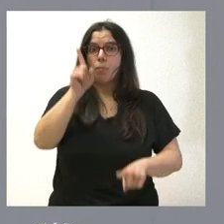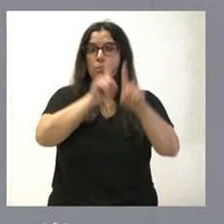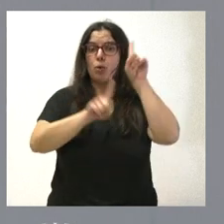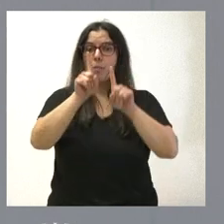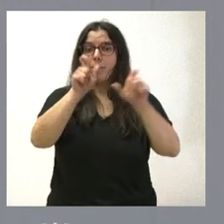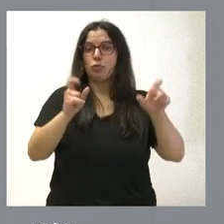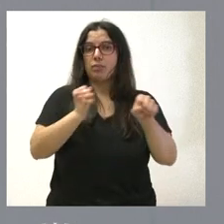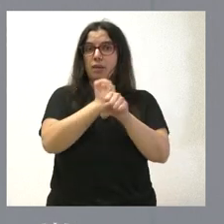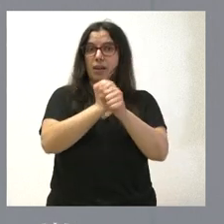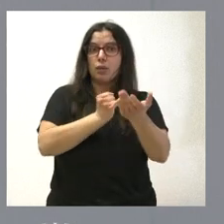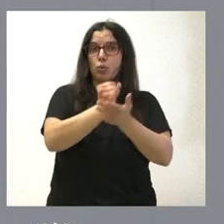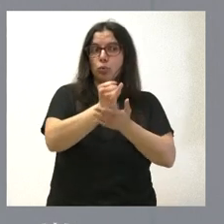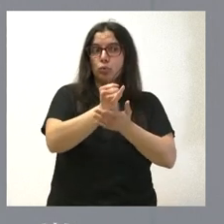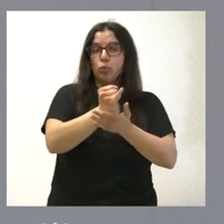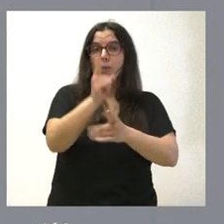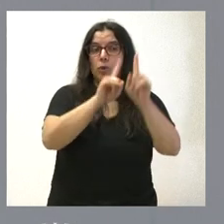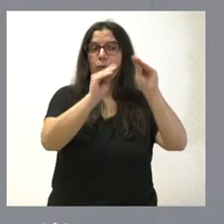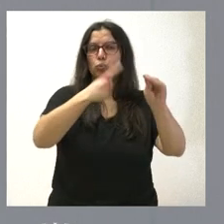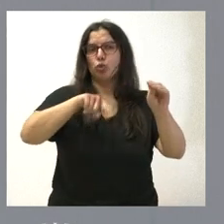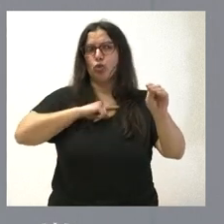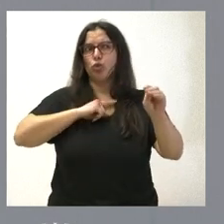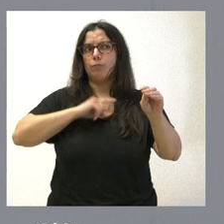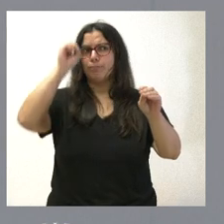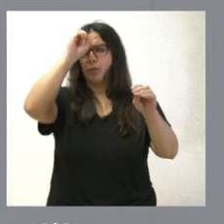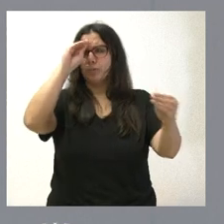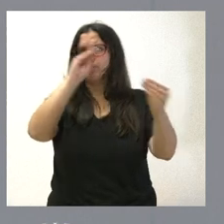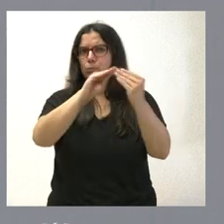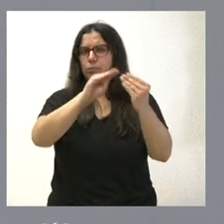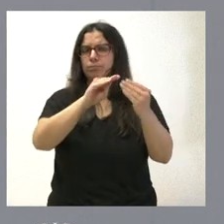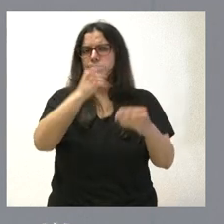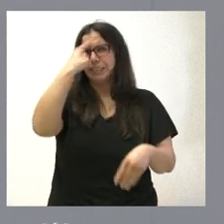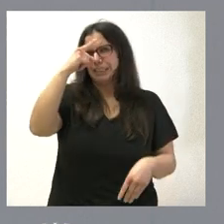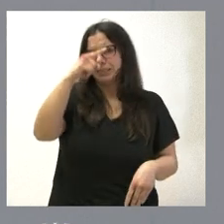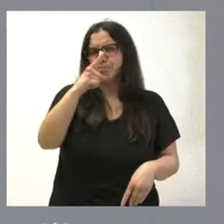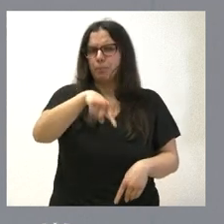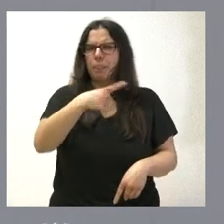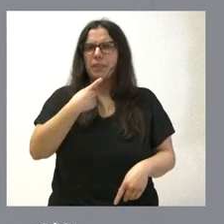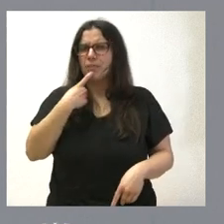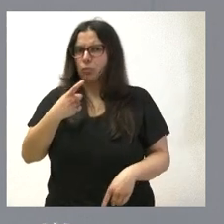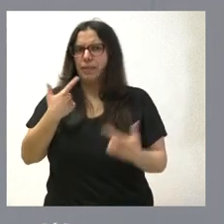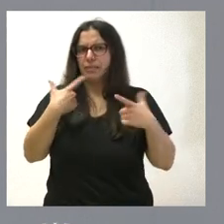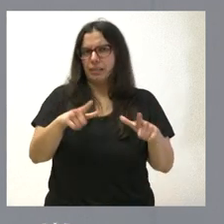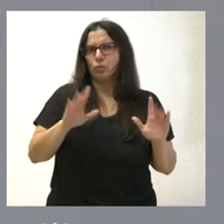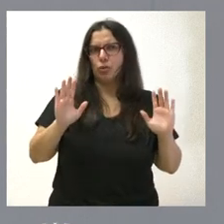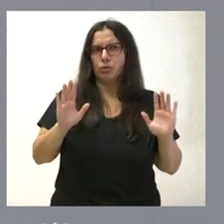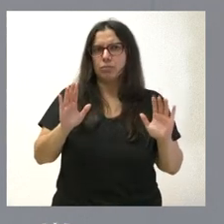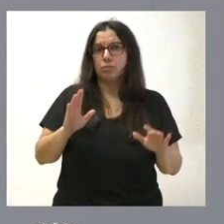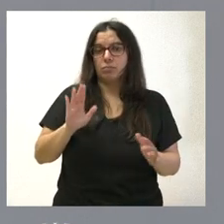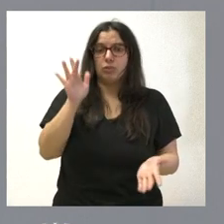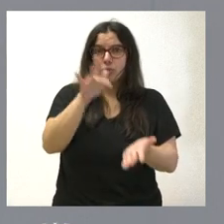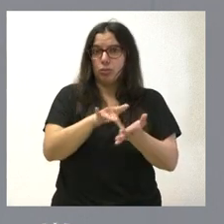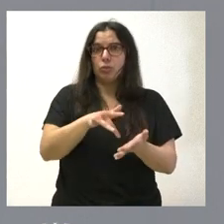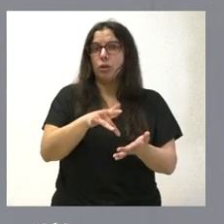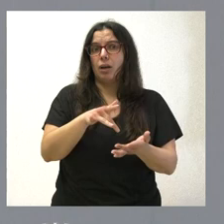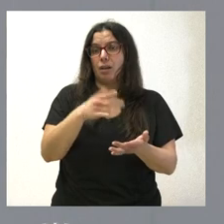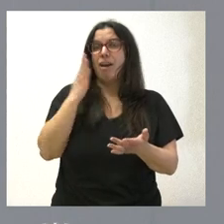agricultores porque somos conscientes de las dificultades que estamos que están atravesando y que estamos atravesando como sector productivo lo hemos visto cuando hemos hablado de